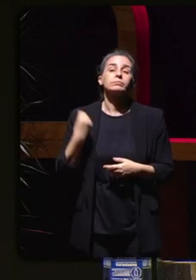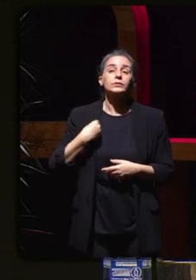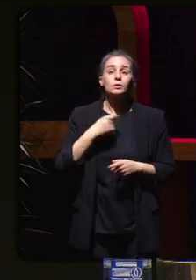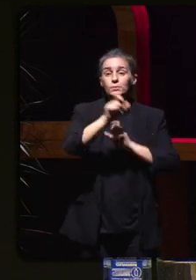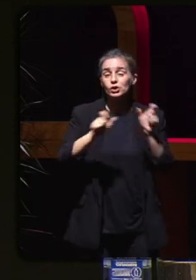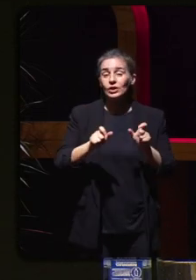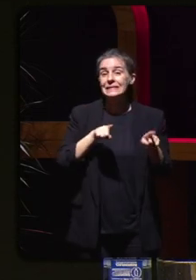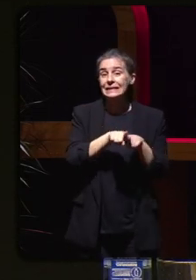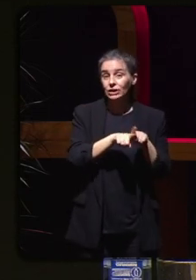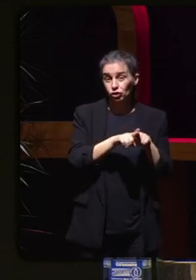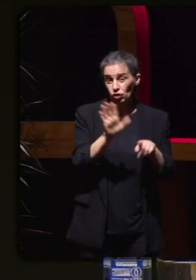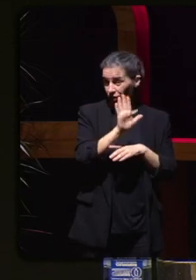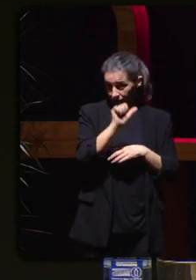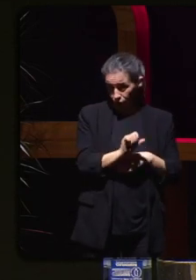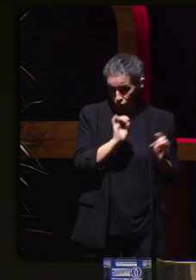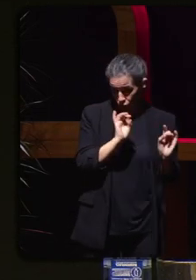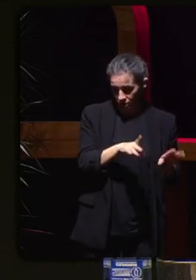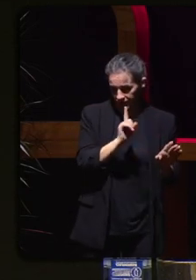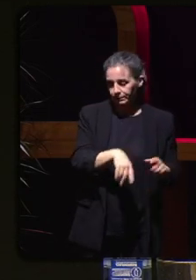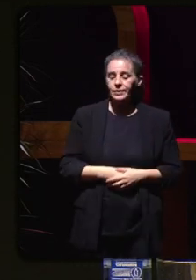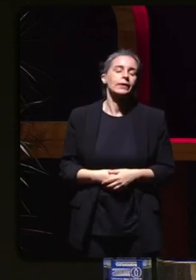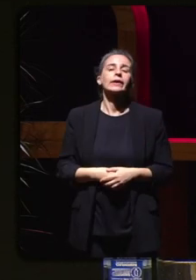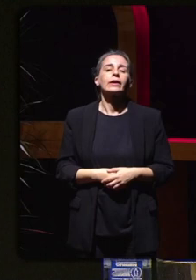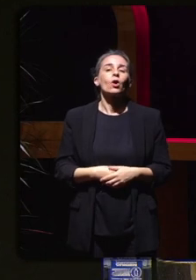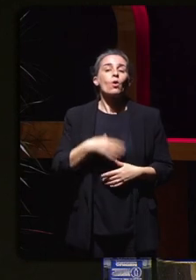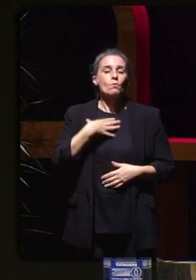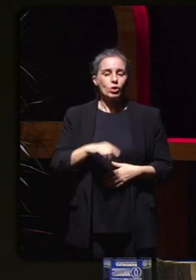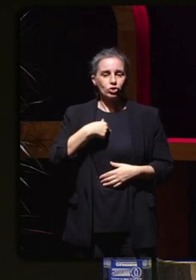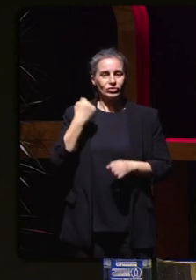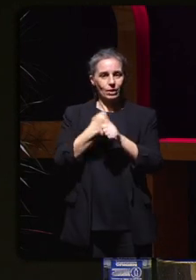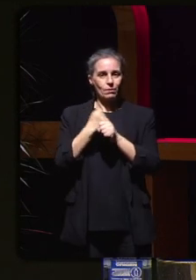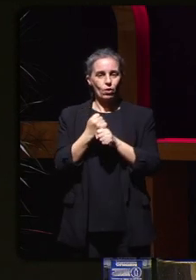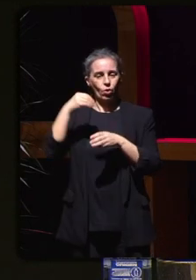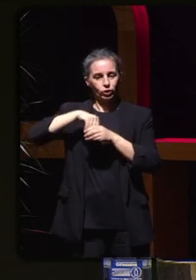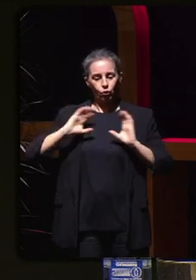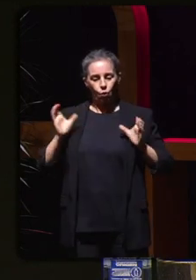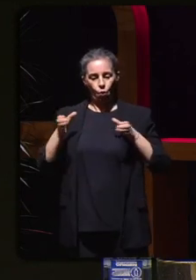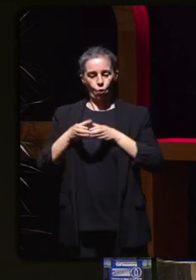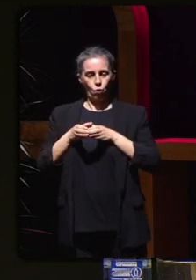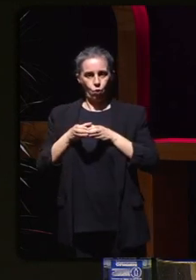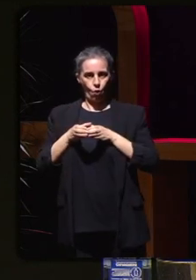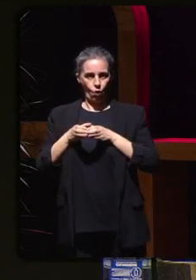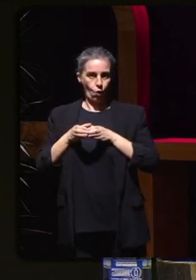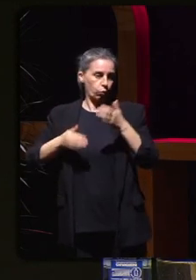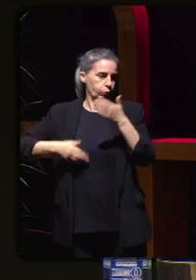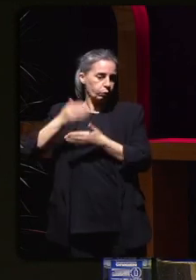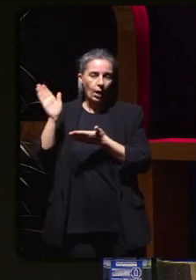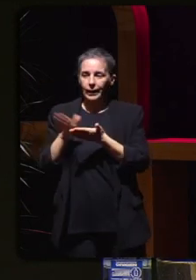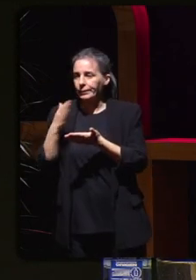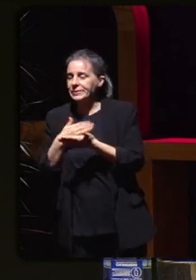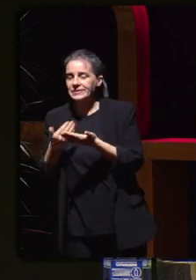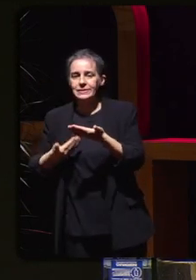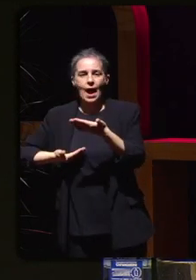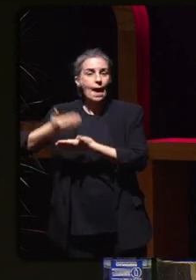de cine les pasa algo similar una cosa es formar parte de la plantilla de una redacción de una revista de un periódico